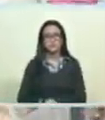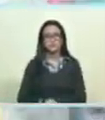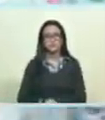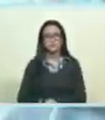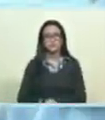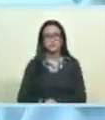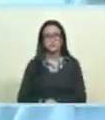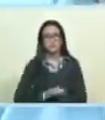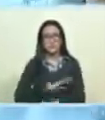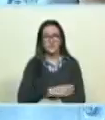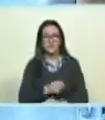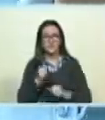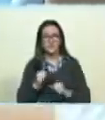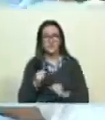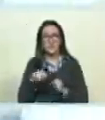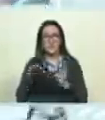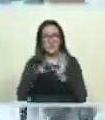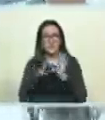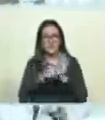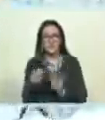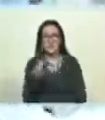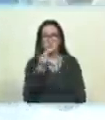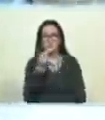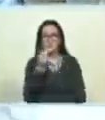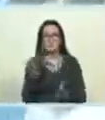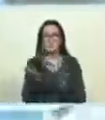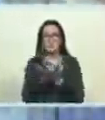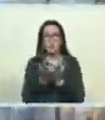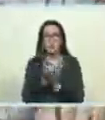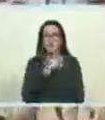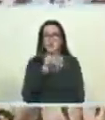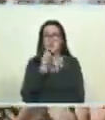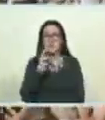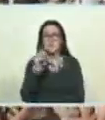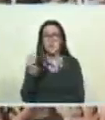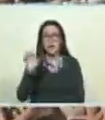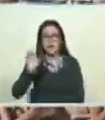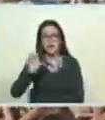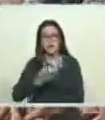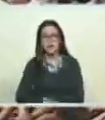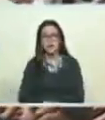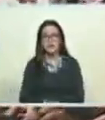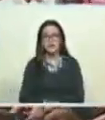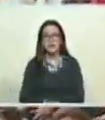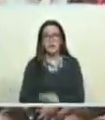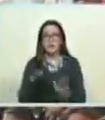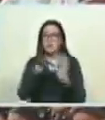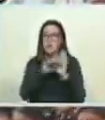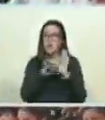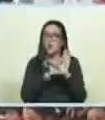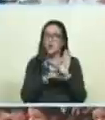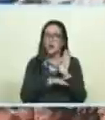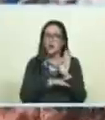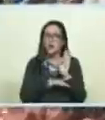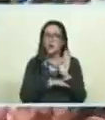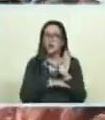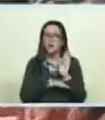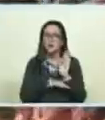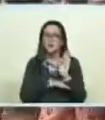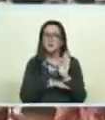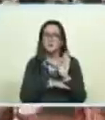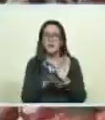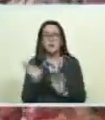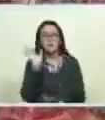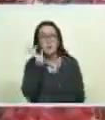Hemos fortalecido el programa de alimentación escolar, el PAE. El programa